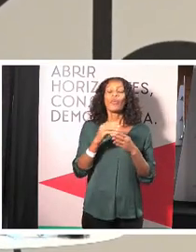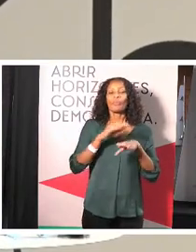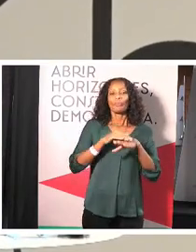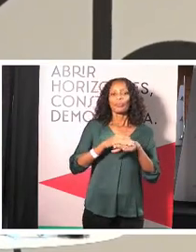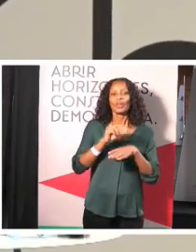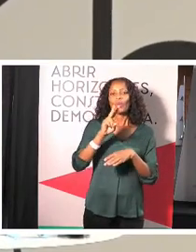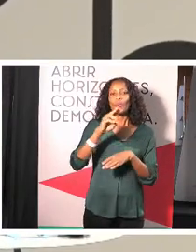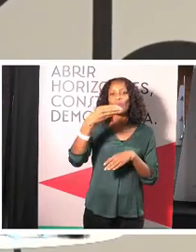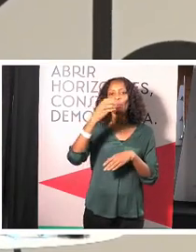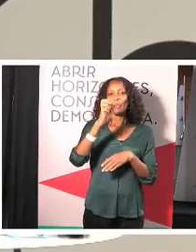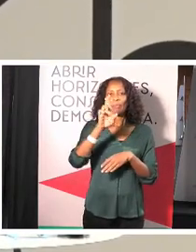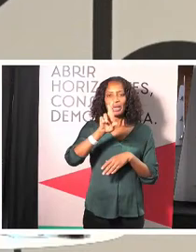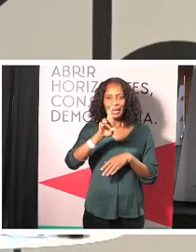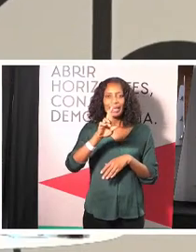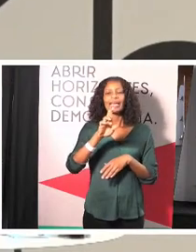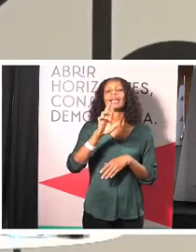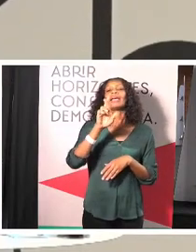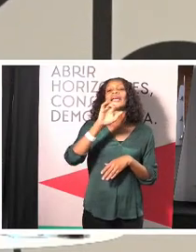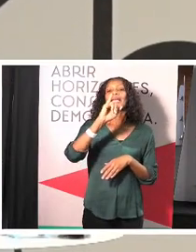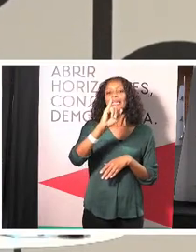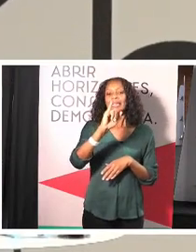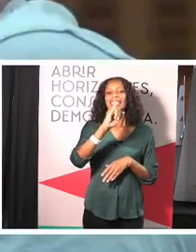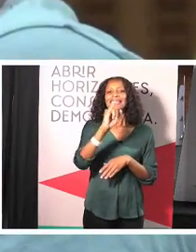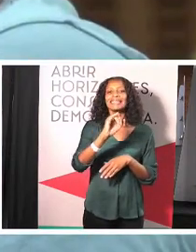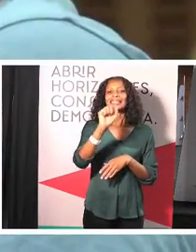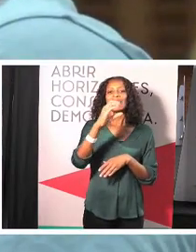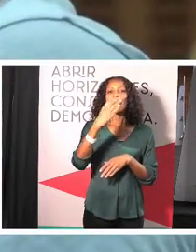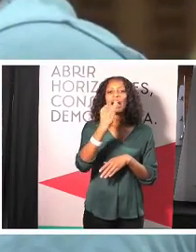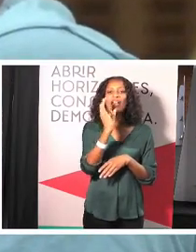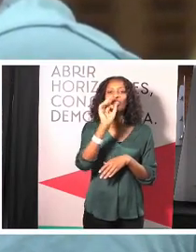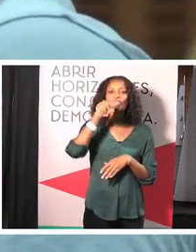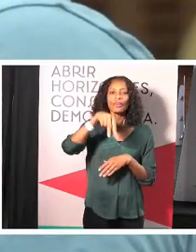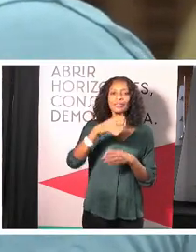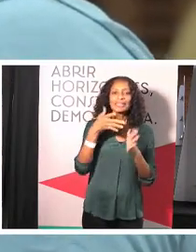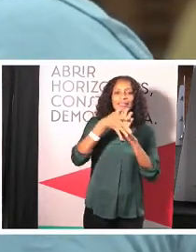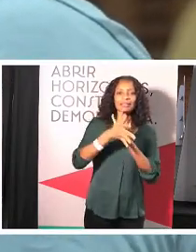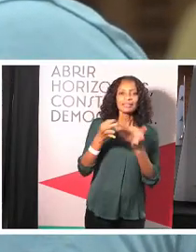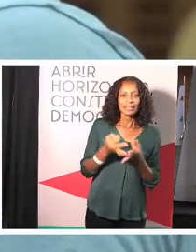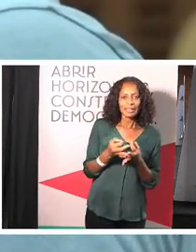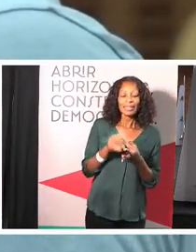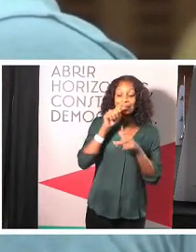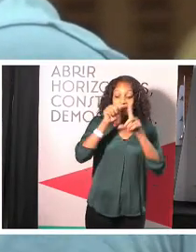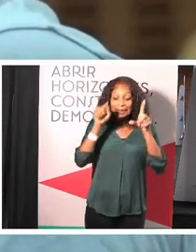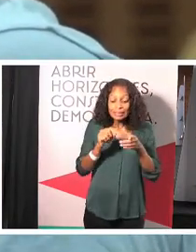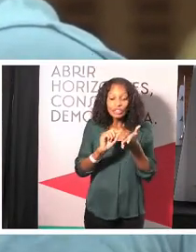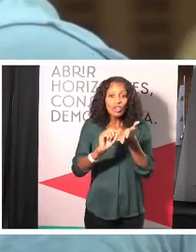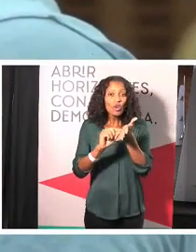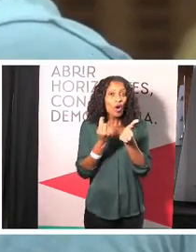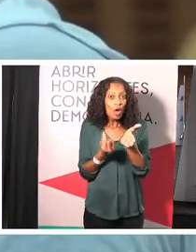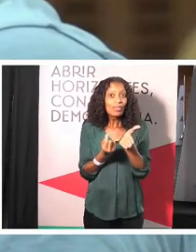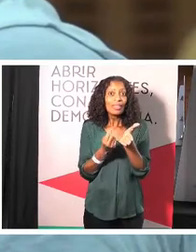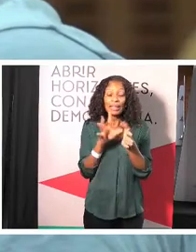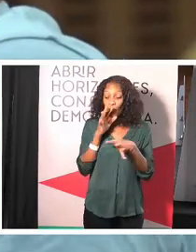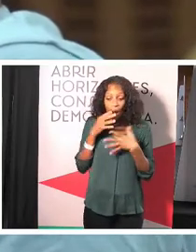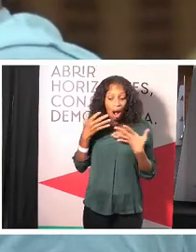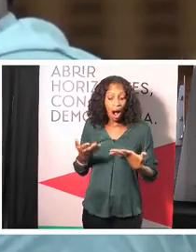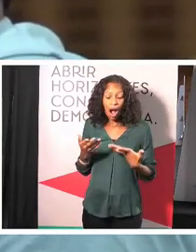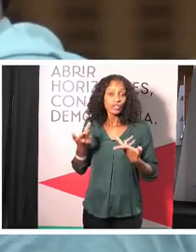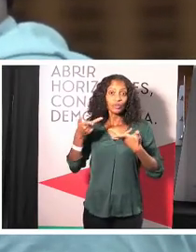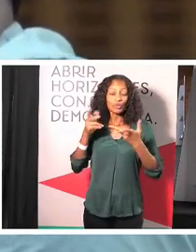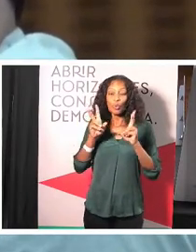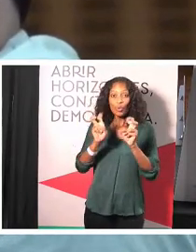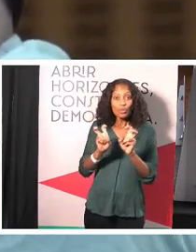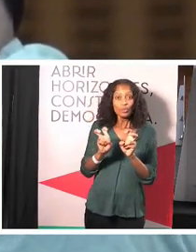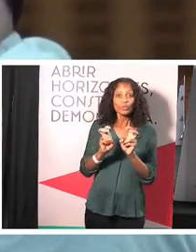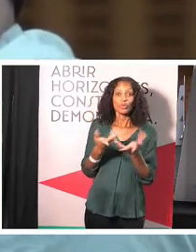o del trabajo emprendedor, por decirlo así, y otras partes de este contrato de trabajo tradicional. Y se juntan lo peor de cada